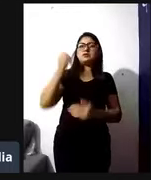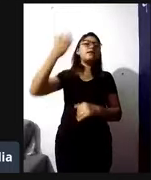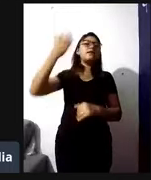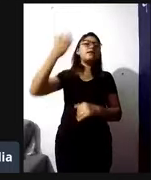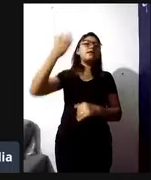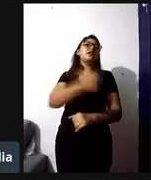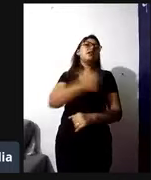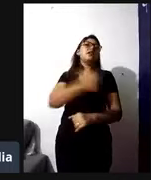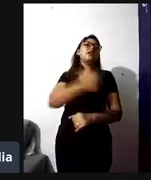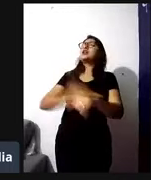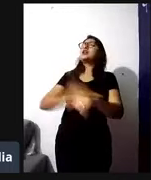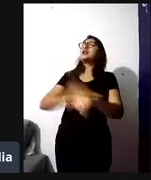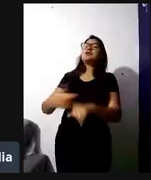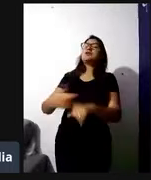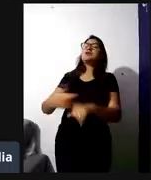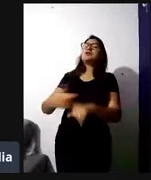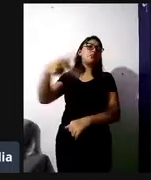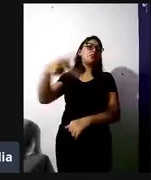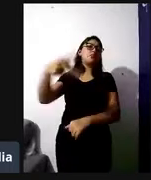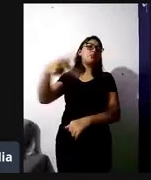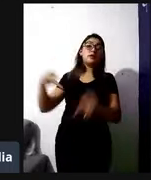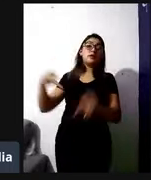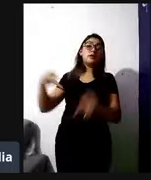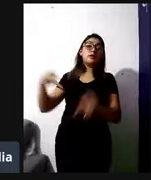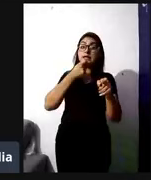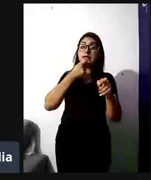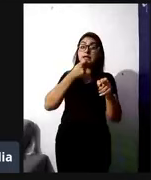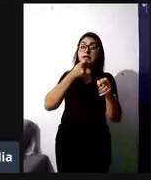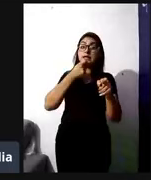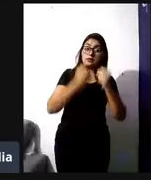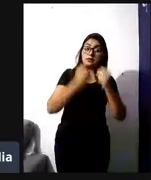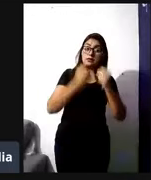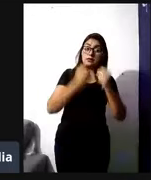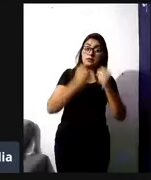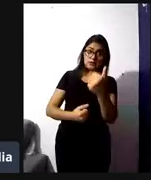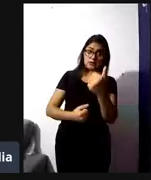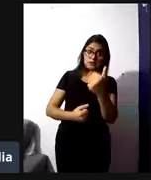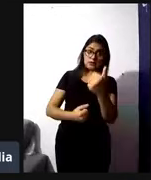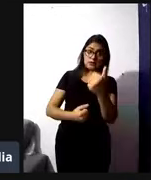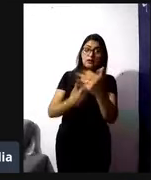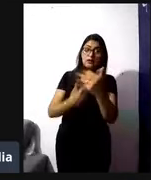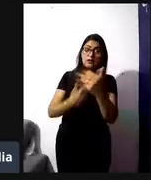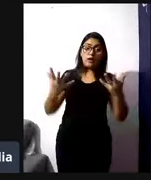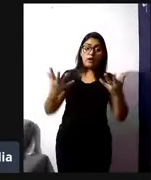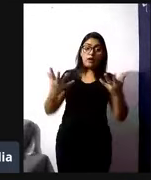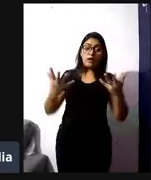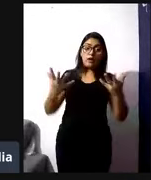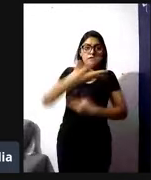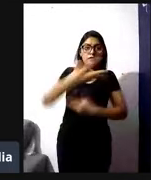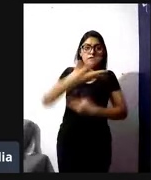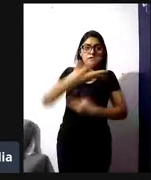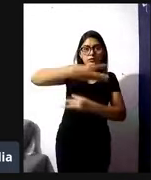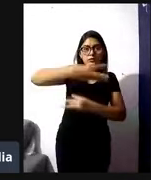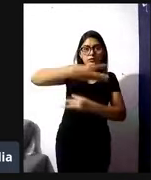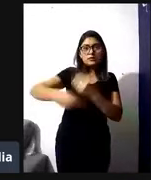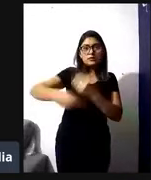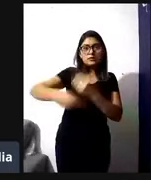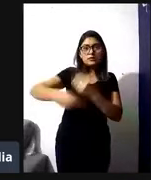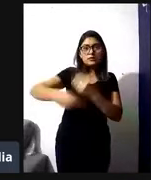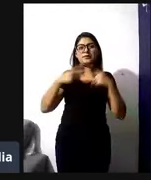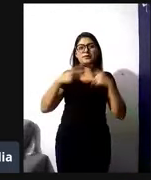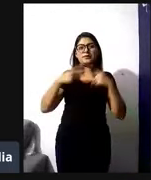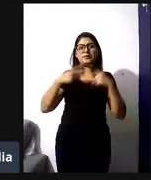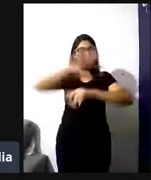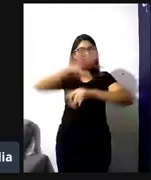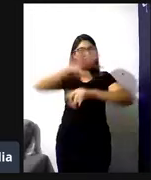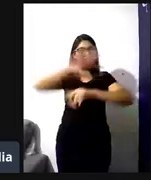edad de 6 años, y dicen que, bueno, no había tenido la oportunidad toda la familia de convivir tanto tiempo con él y están teniendo